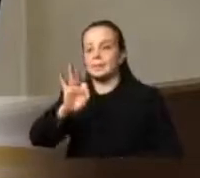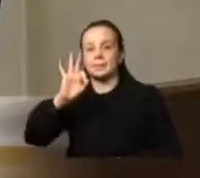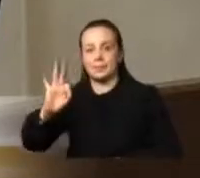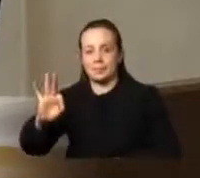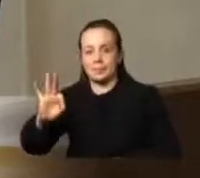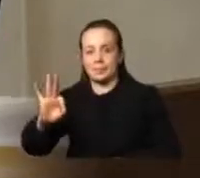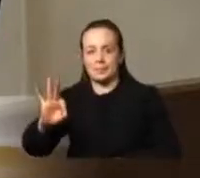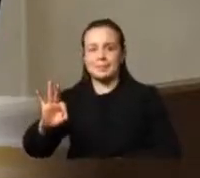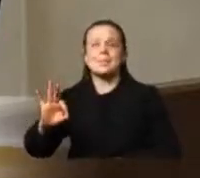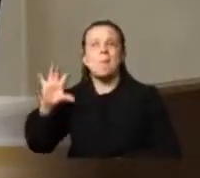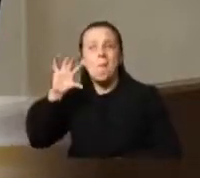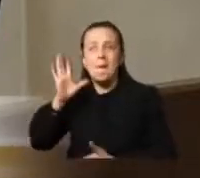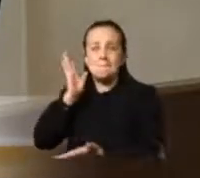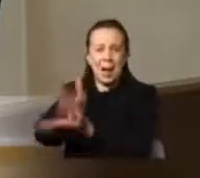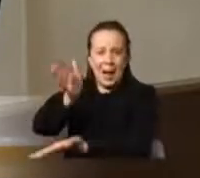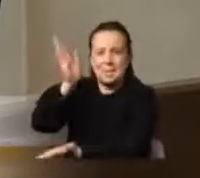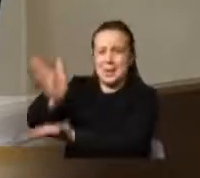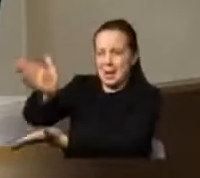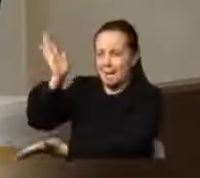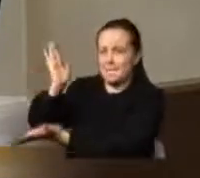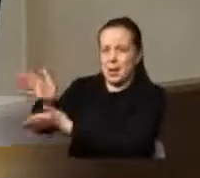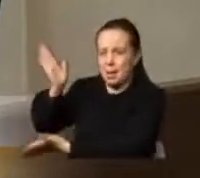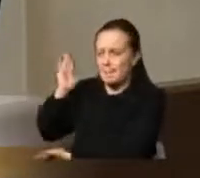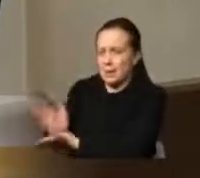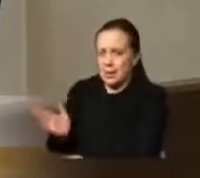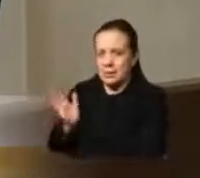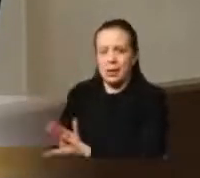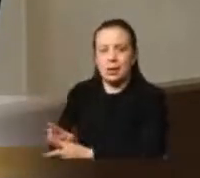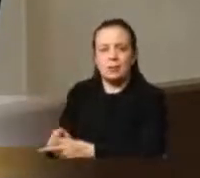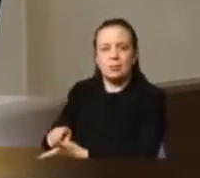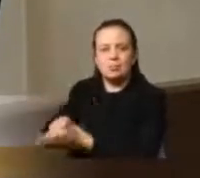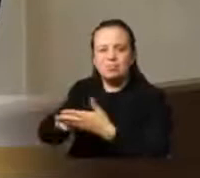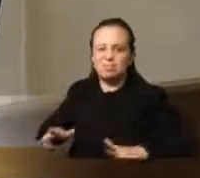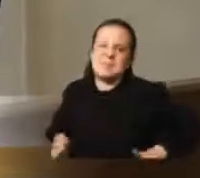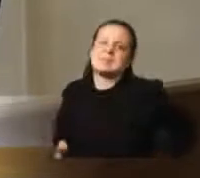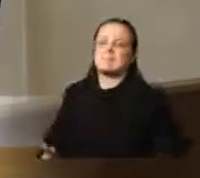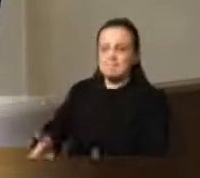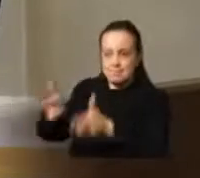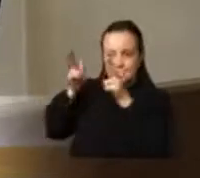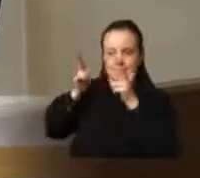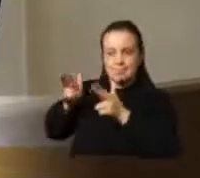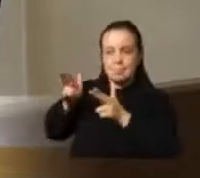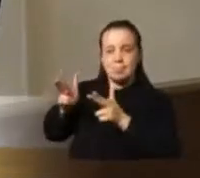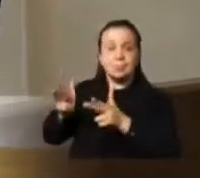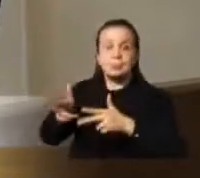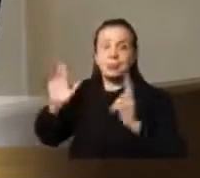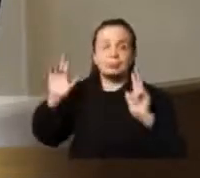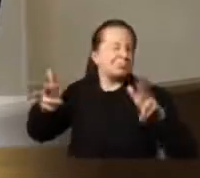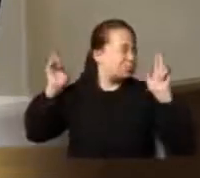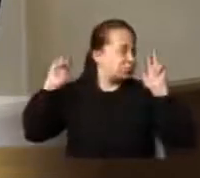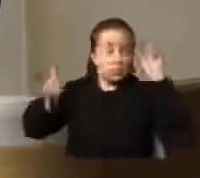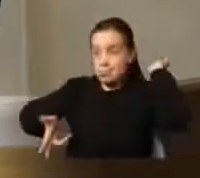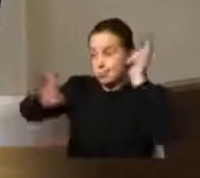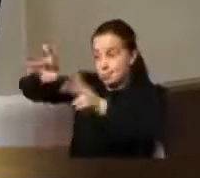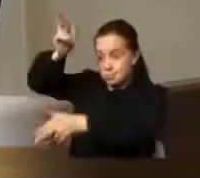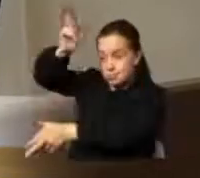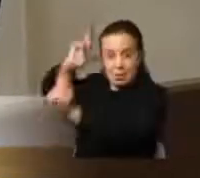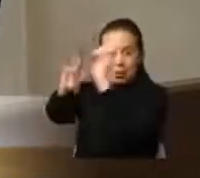133 eventos en los que se han utilizado las armas de fuego de manera indiscriminada,